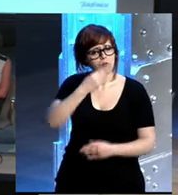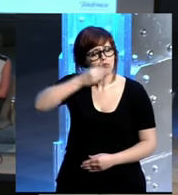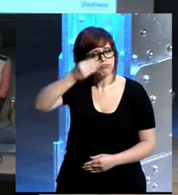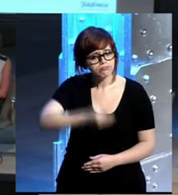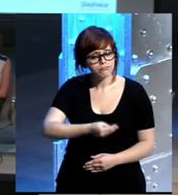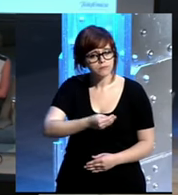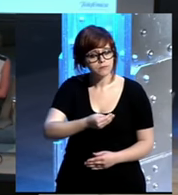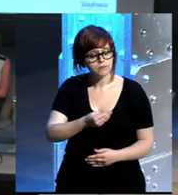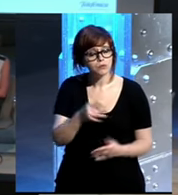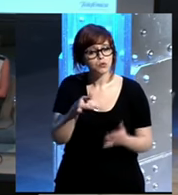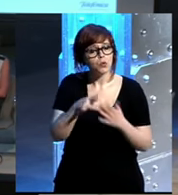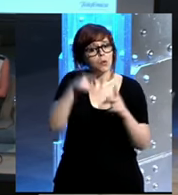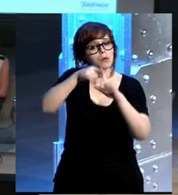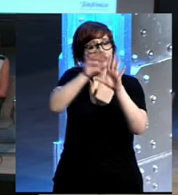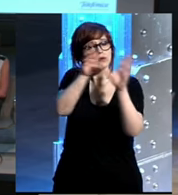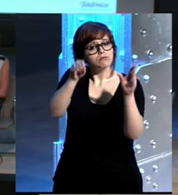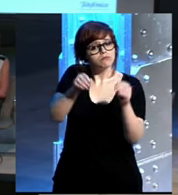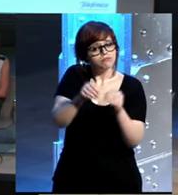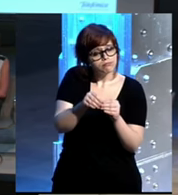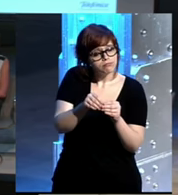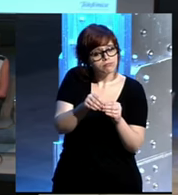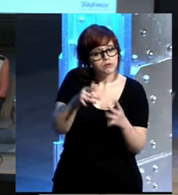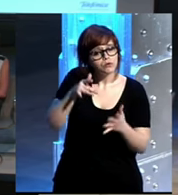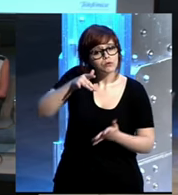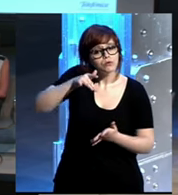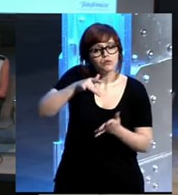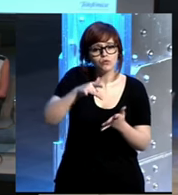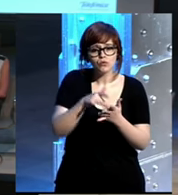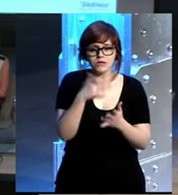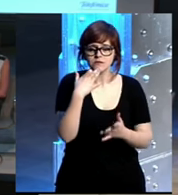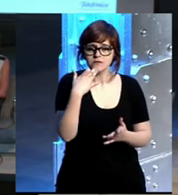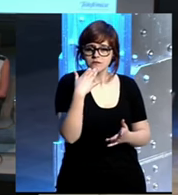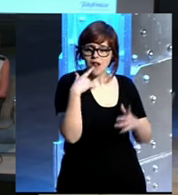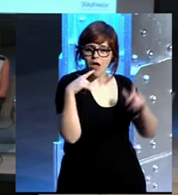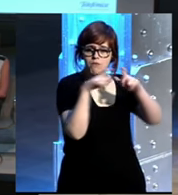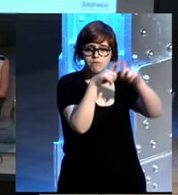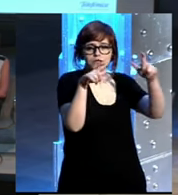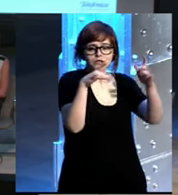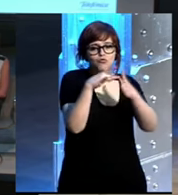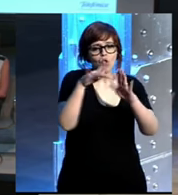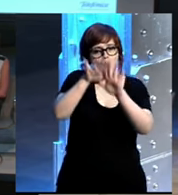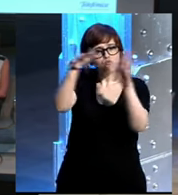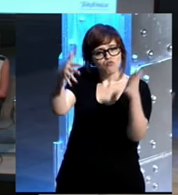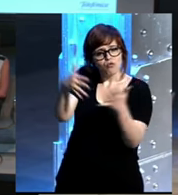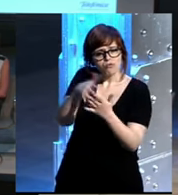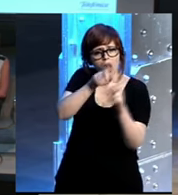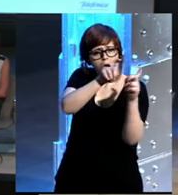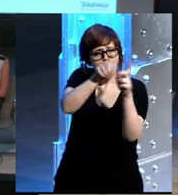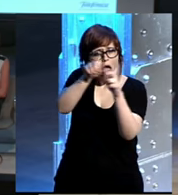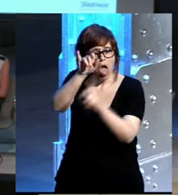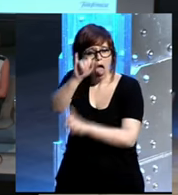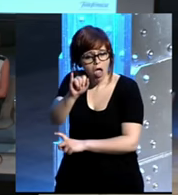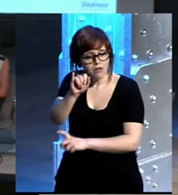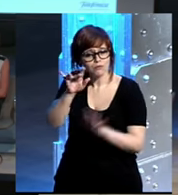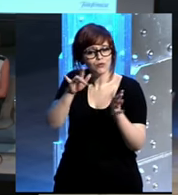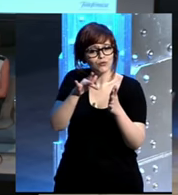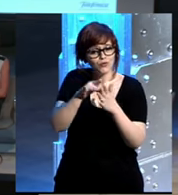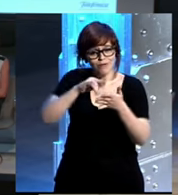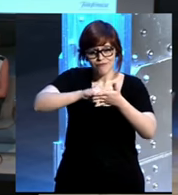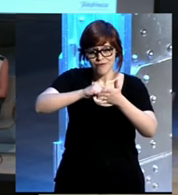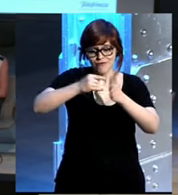las empresas están en el centro de la solución de los problemas del mundo, no tengo ninguna duda que las tecnologías están en el centro de la solución